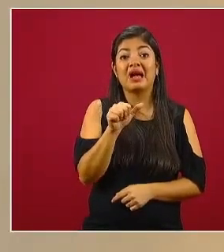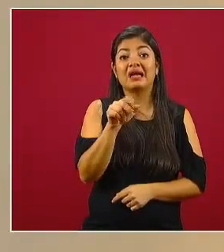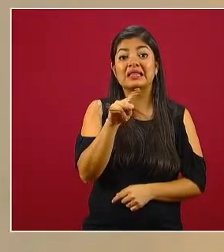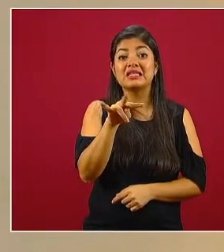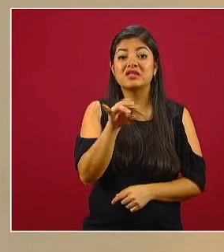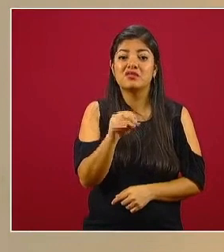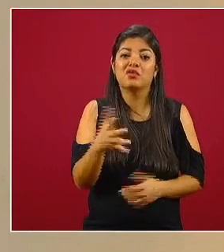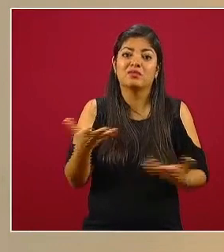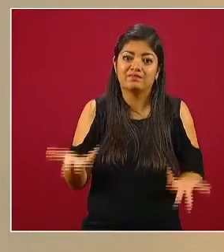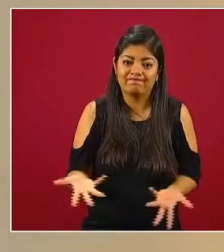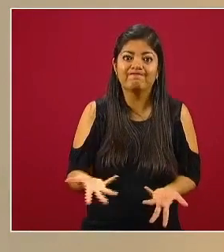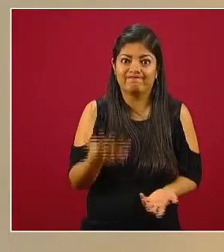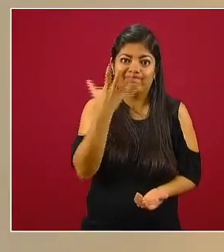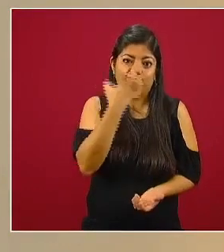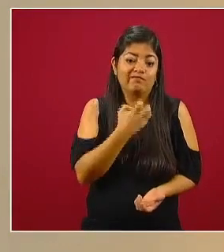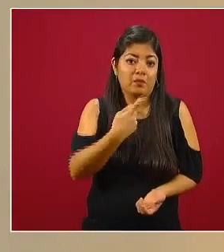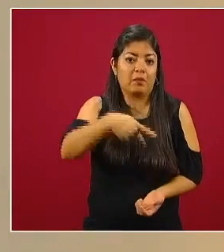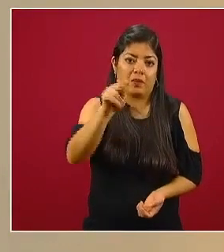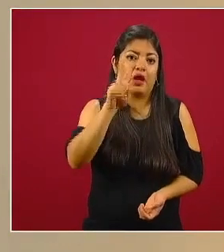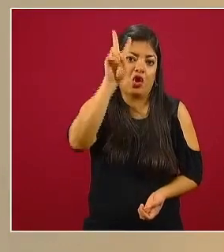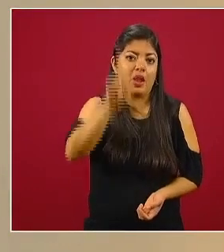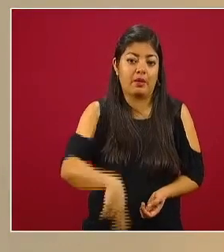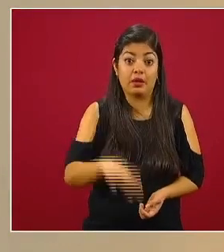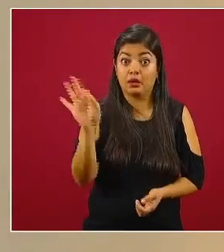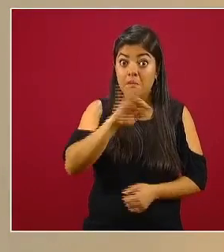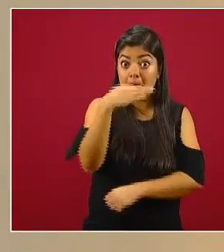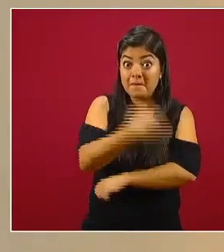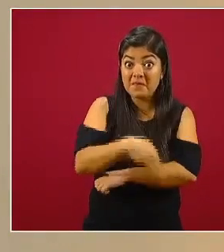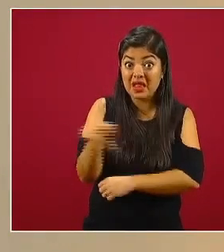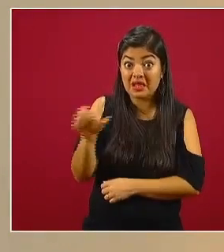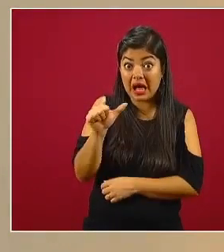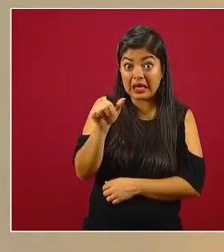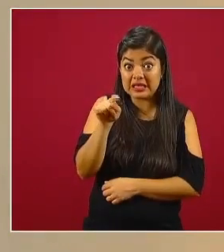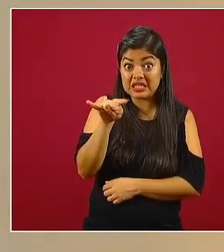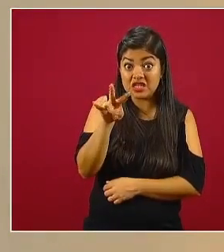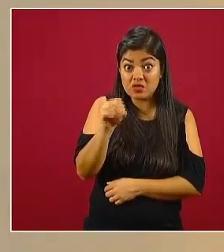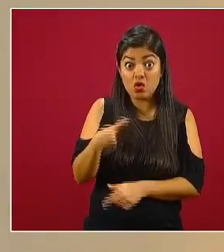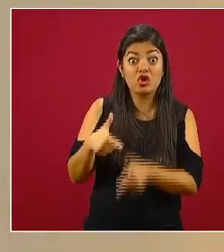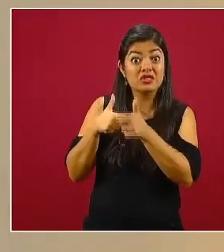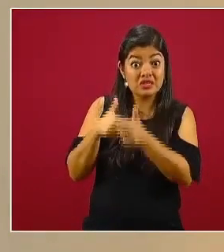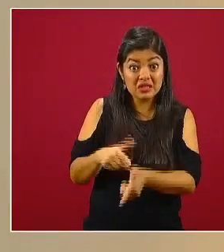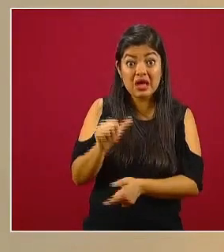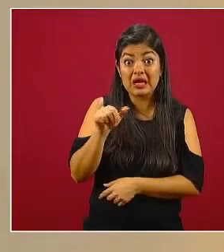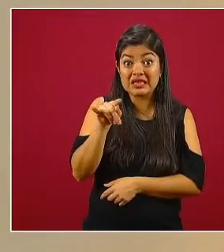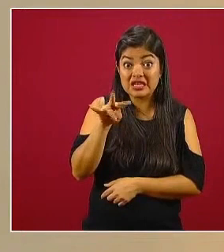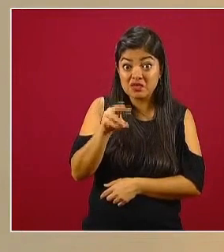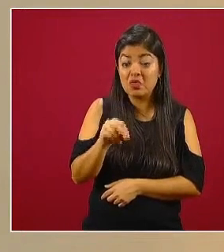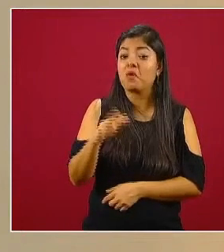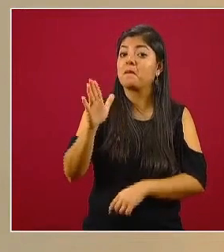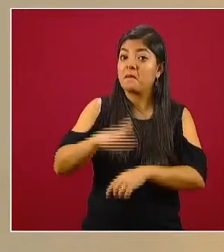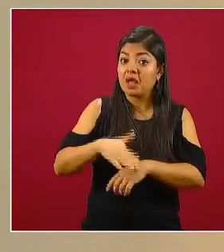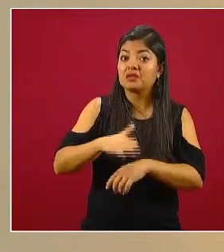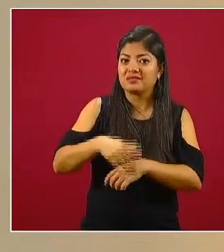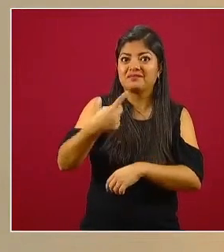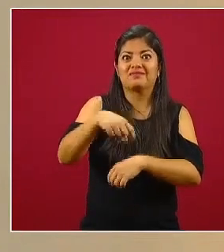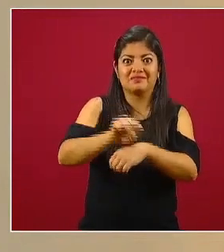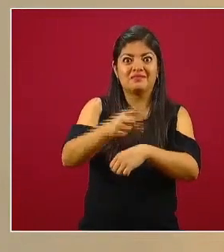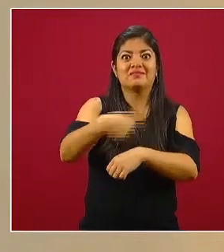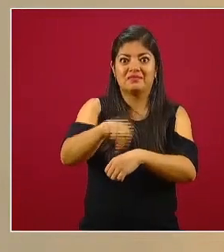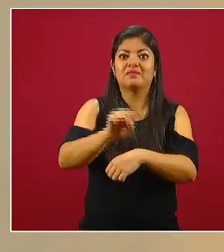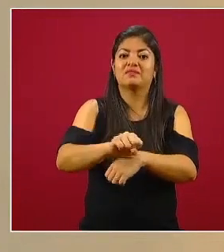muy lamentable, pero es una realidad. Mientras la epidemia siga activa, y va a seguir activa todavía por varias semanas, como lo hemos